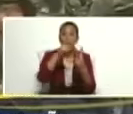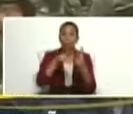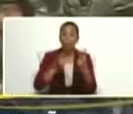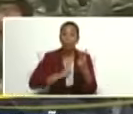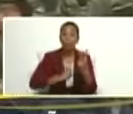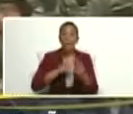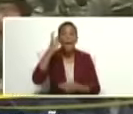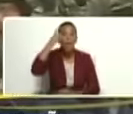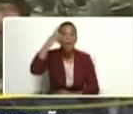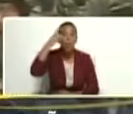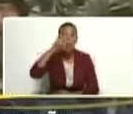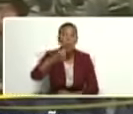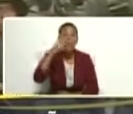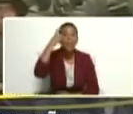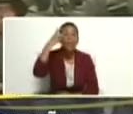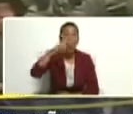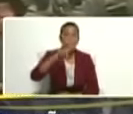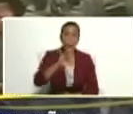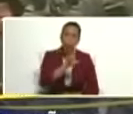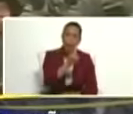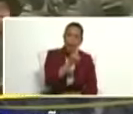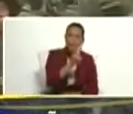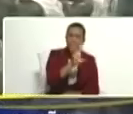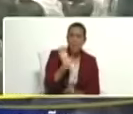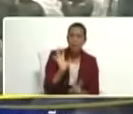el lunes que me lleguen, pues, hoy es viernes.